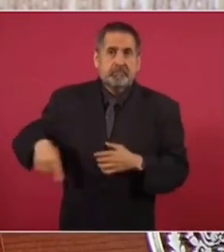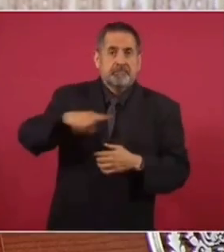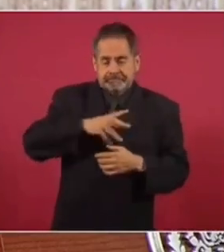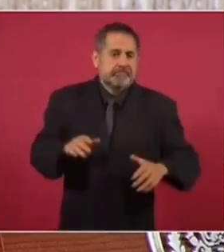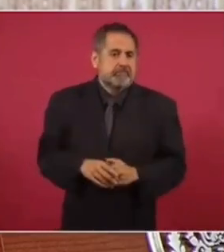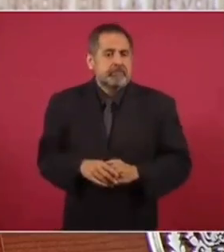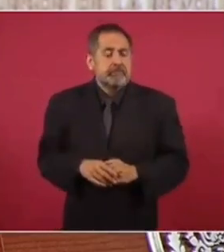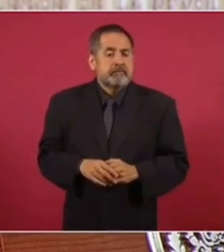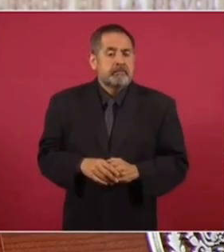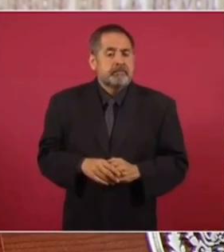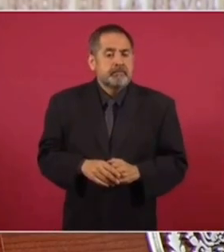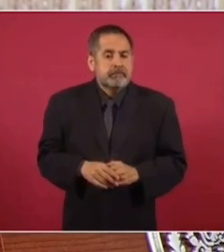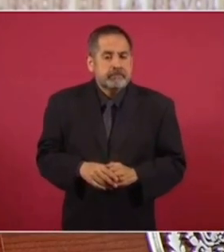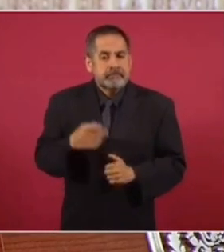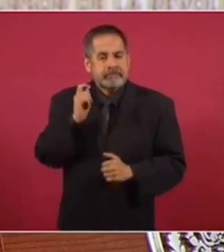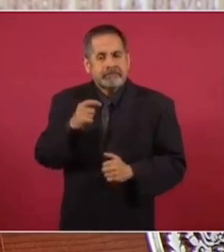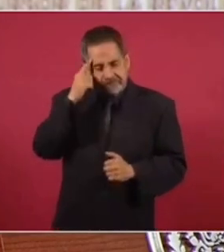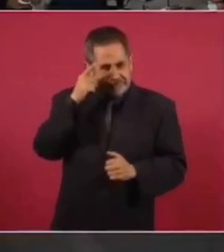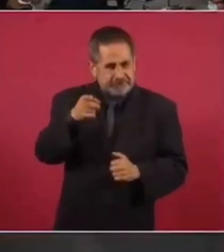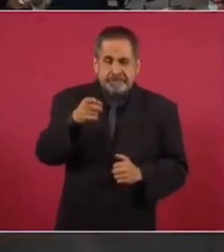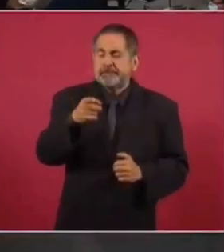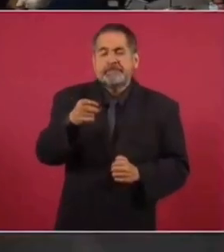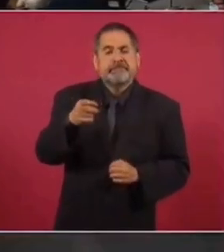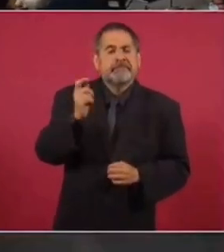aleccionador. Eso implica